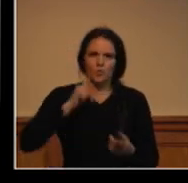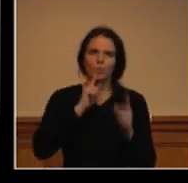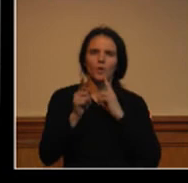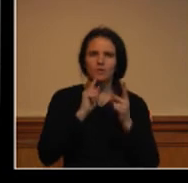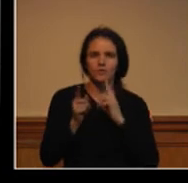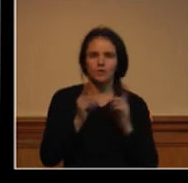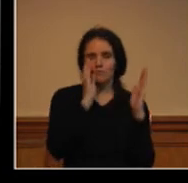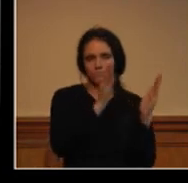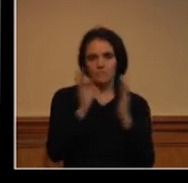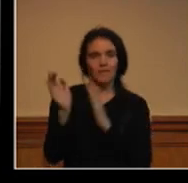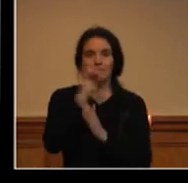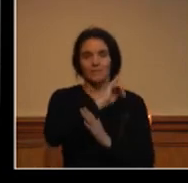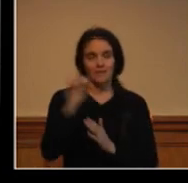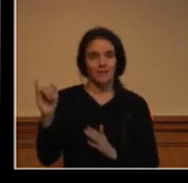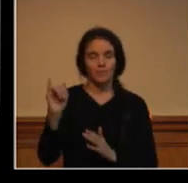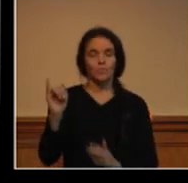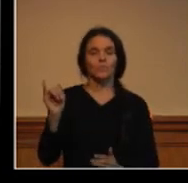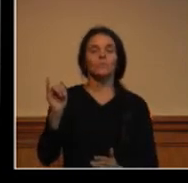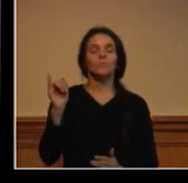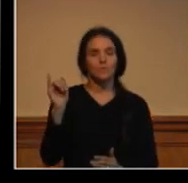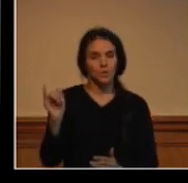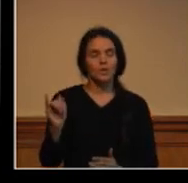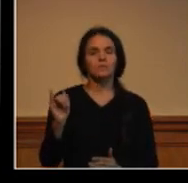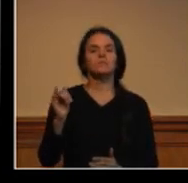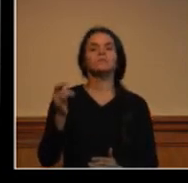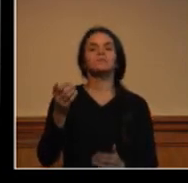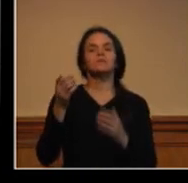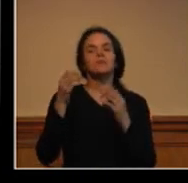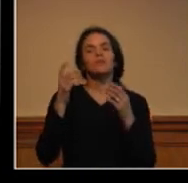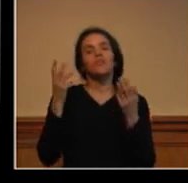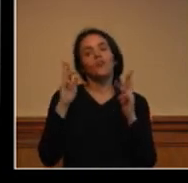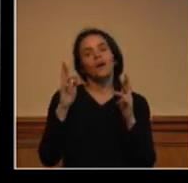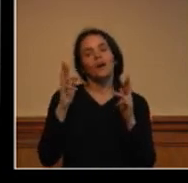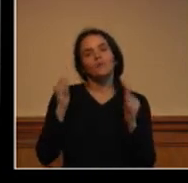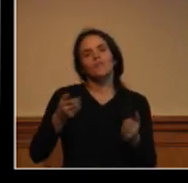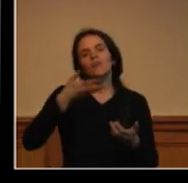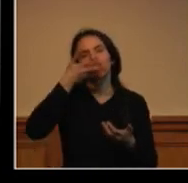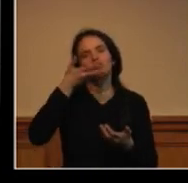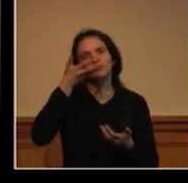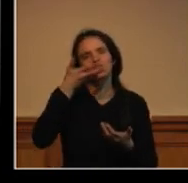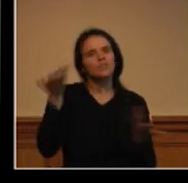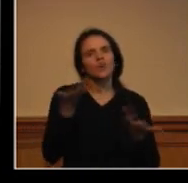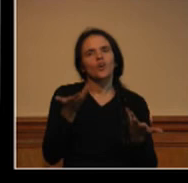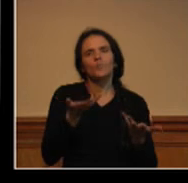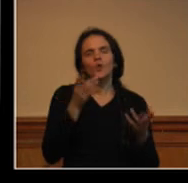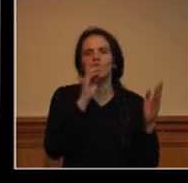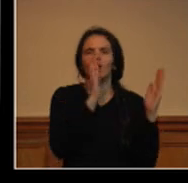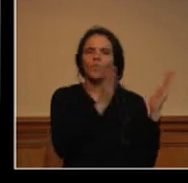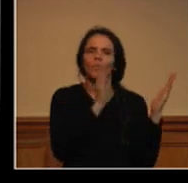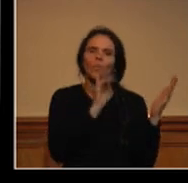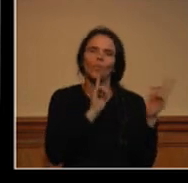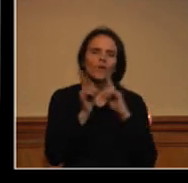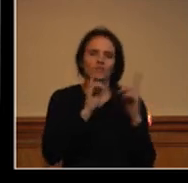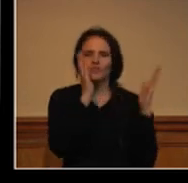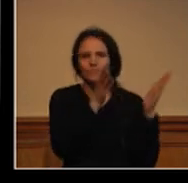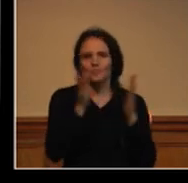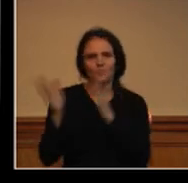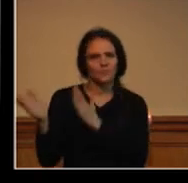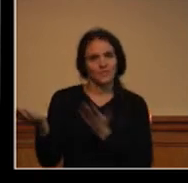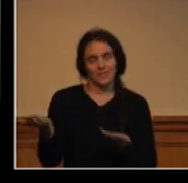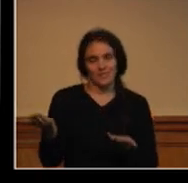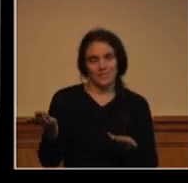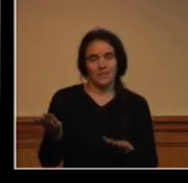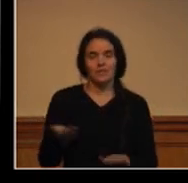quiera, pero que después haga el ejercicio quizás de contar cómo estaba su historia, qué pasó, por qué eligió ese orden y no